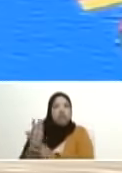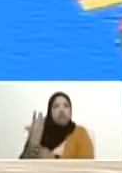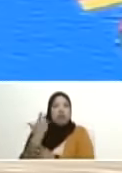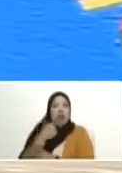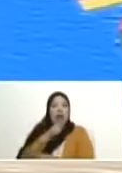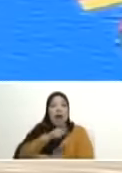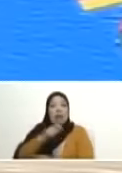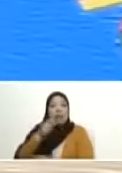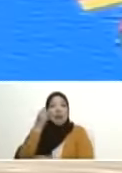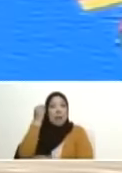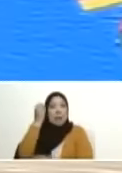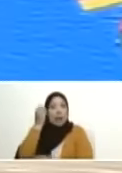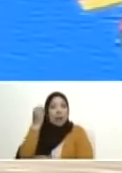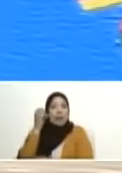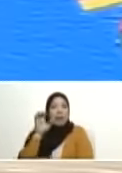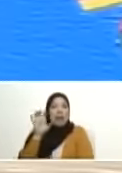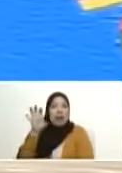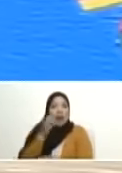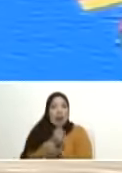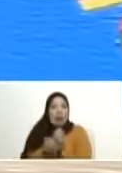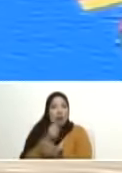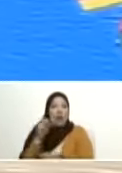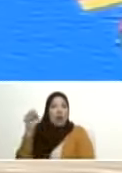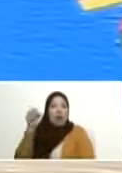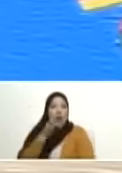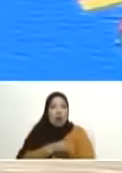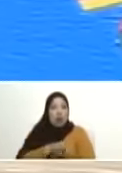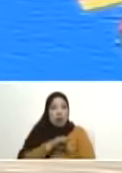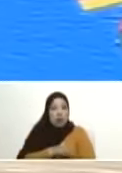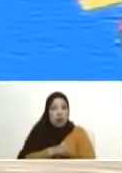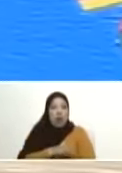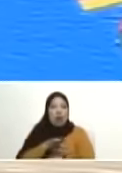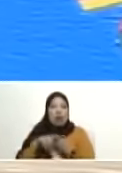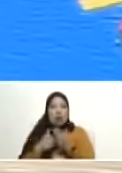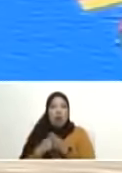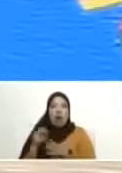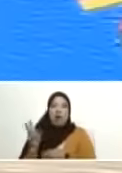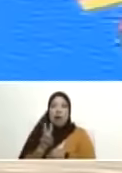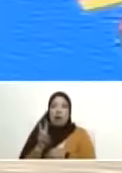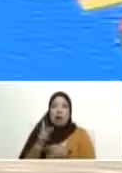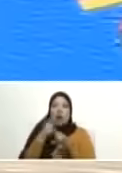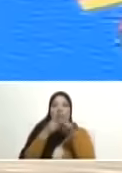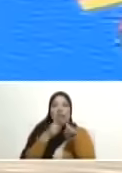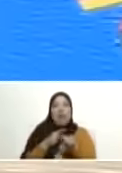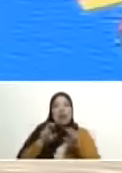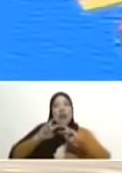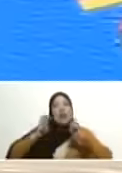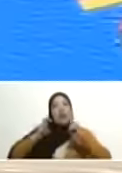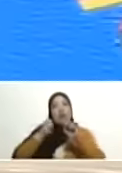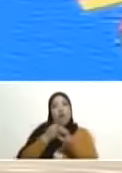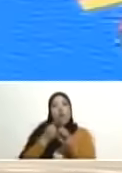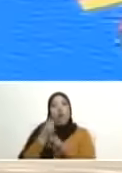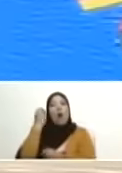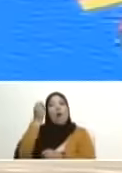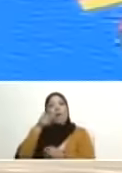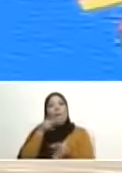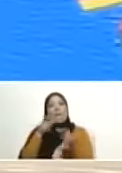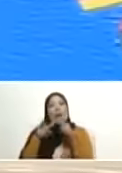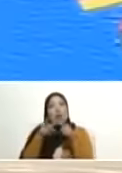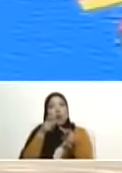posiciones patriotas, nacionalistas de Venezuela, con respeto, sobre los distintos temas del referéndum